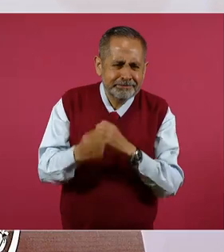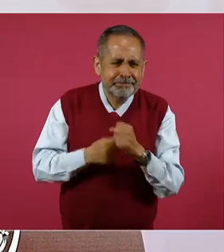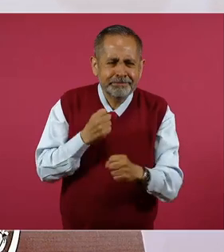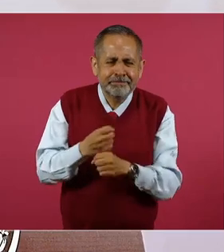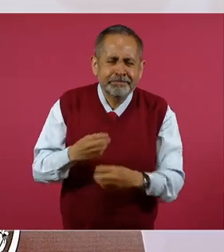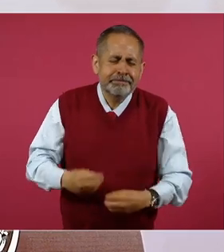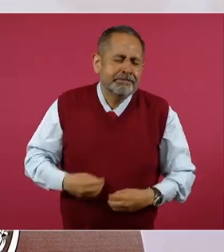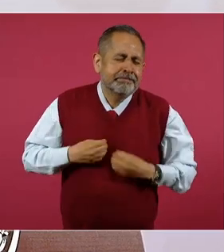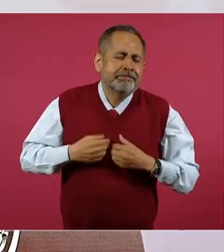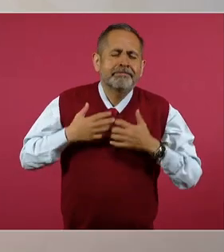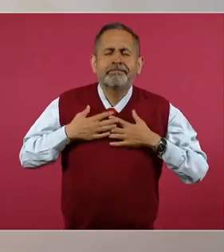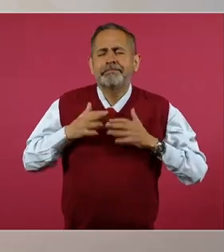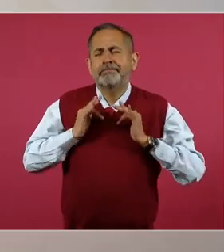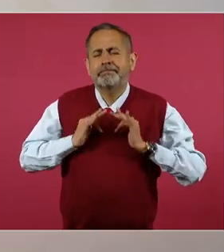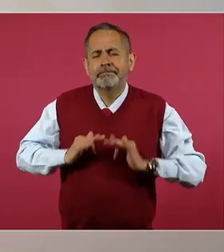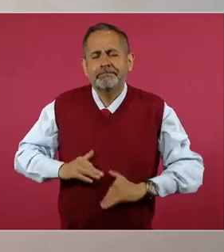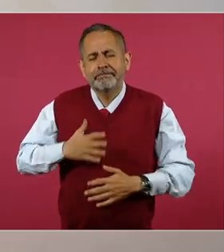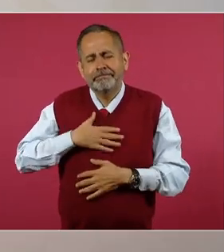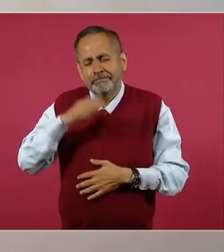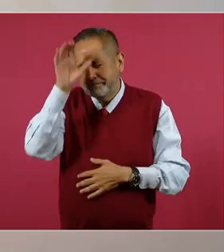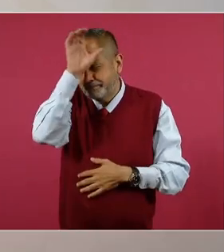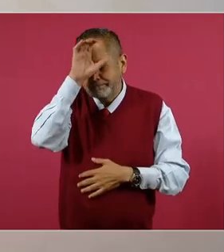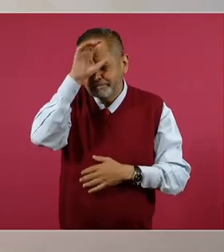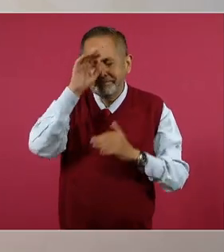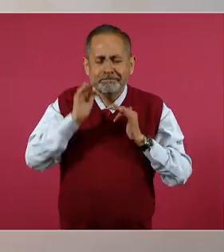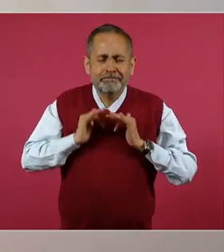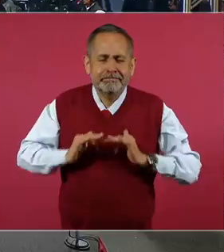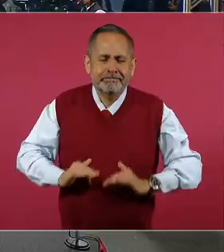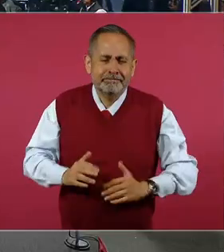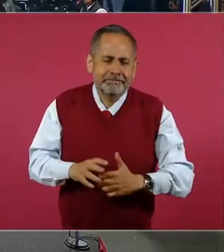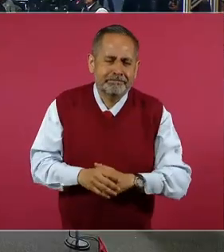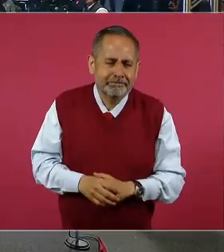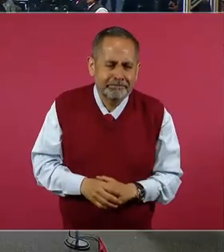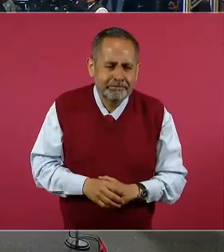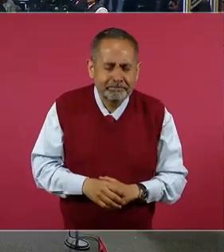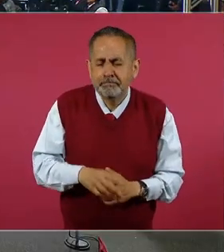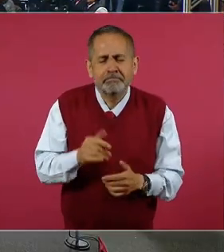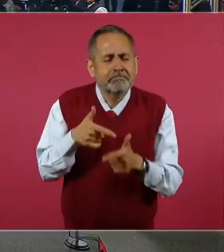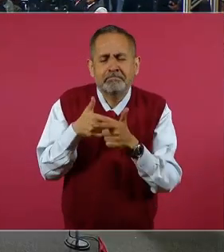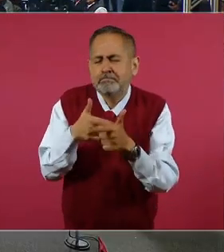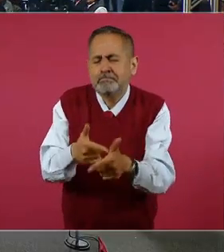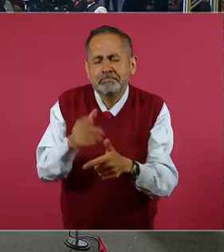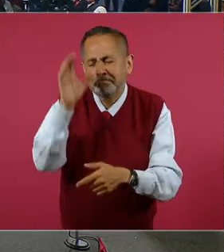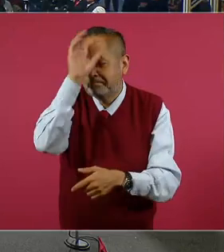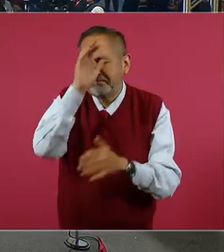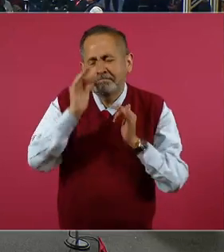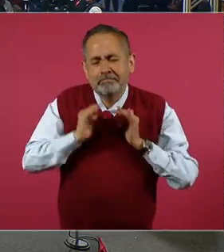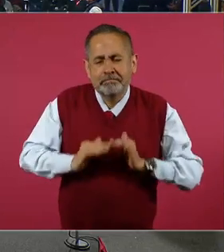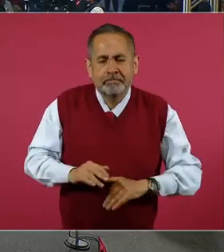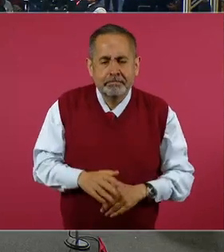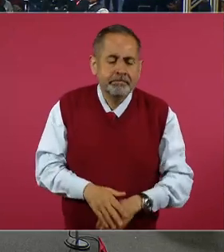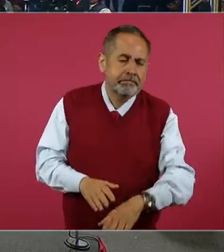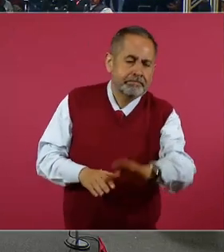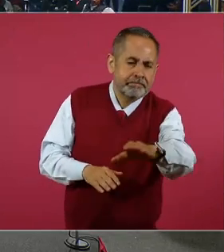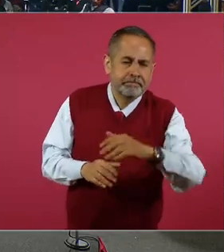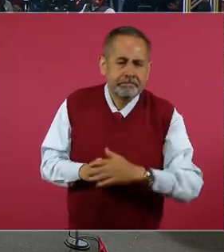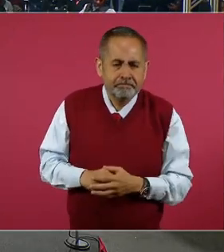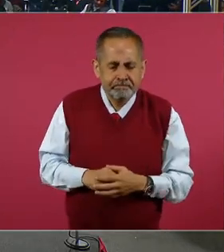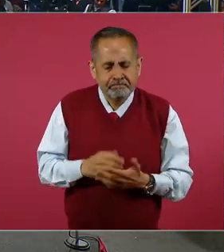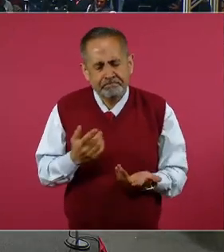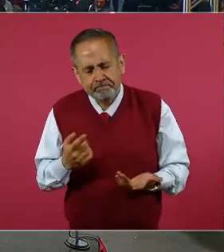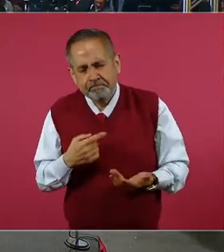viviendo tranquilo, con mi conciencia tranquila. Presidente. Y así voy a seguir. Presidente, por